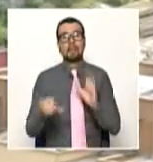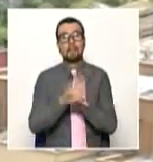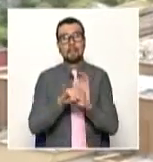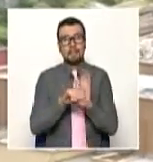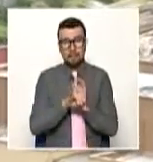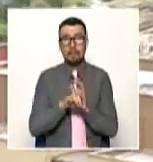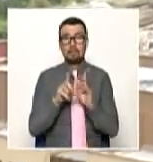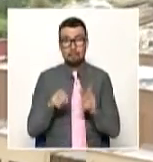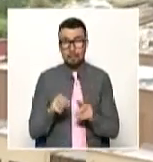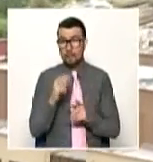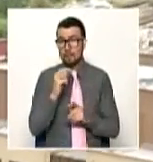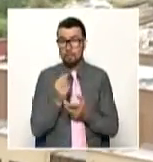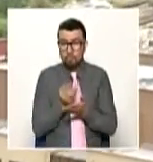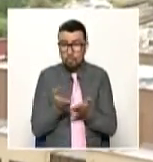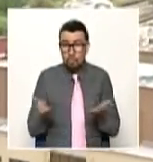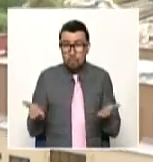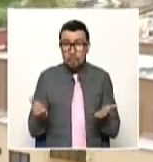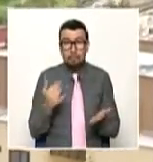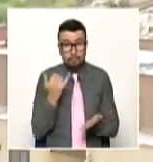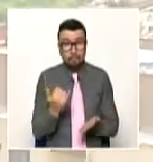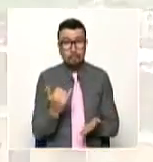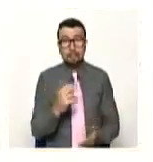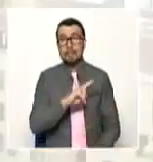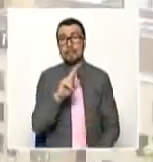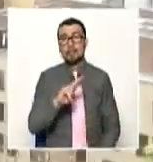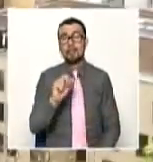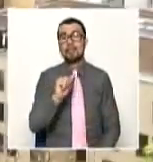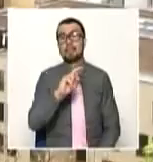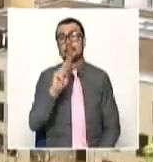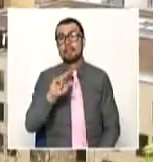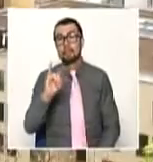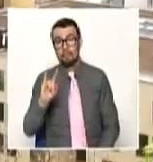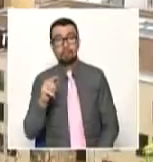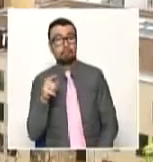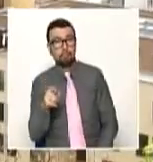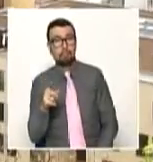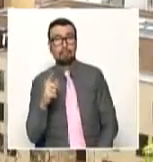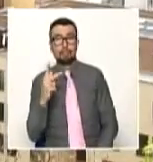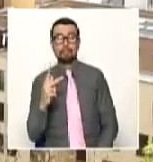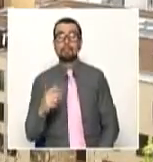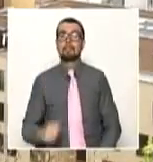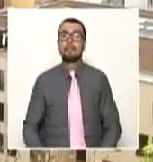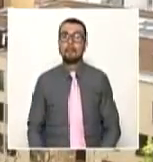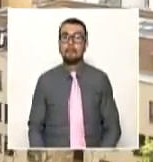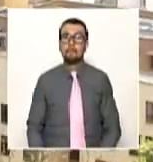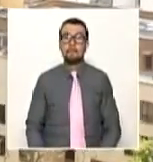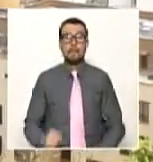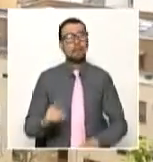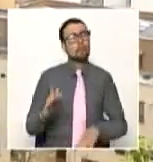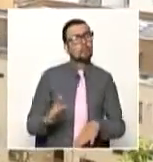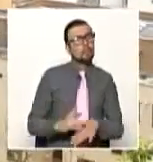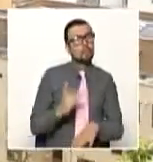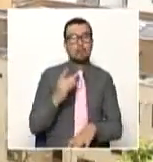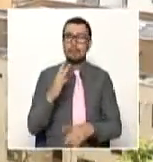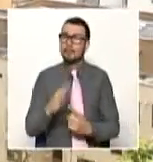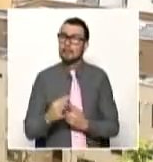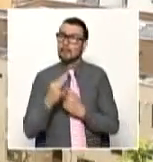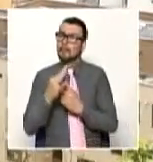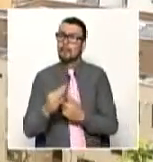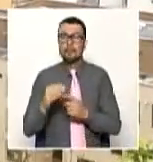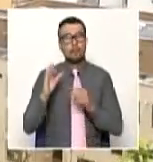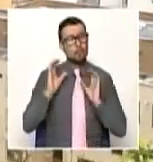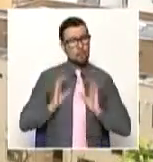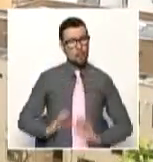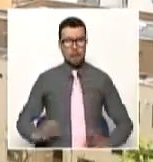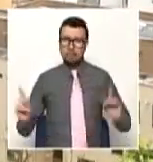Sasu Music, Sasu con doble Z y Music con K. Pero con un toque especial, nuestros cuerpos se juntan y es algo